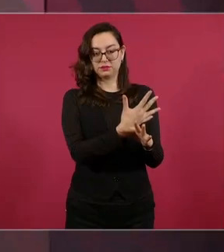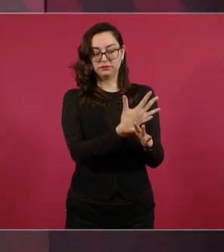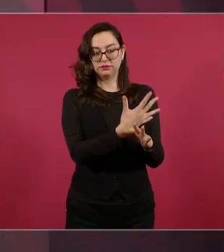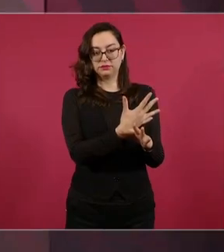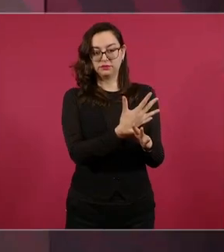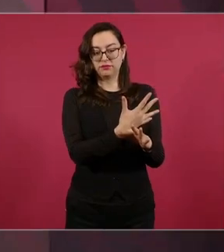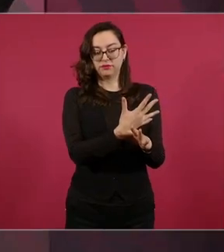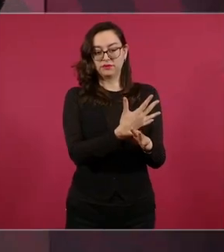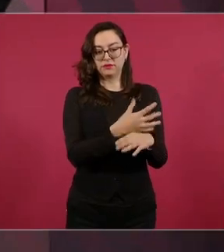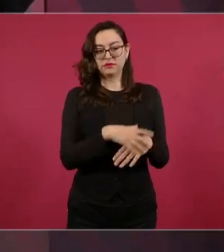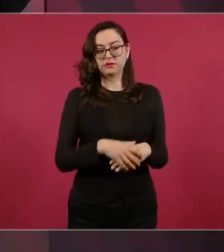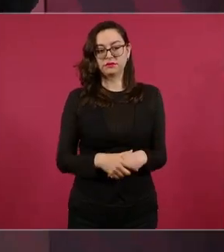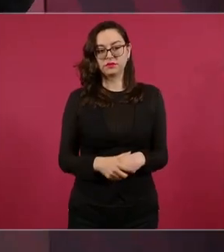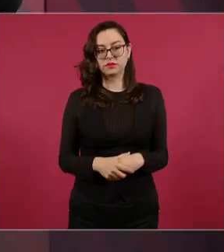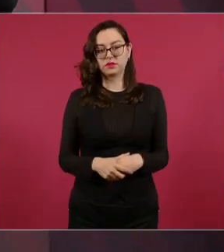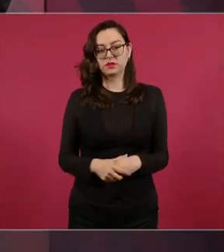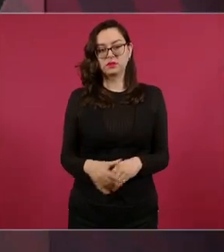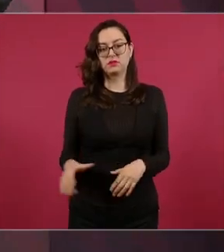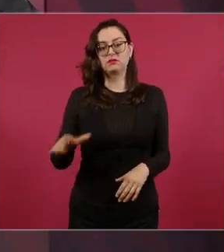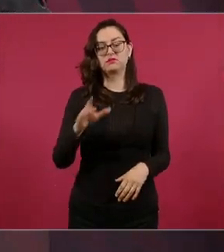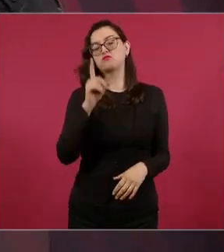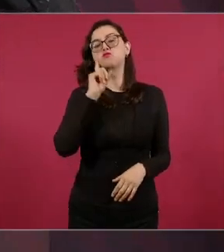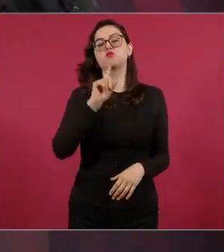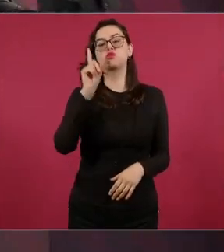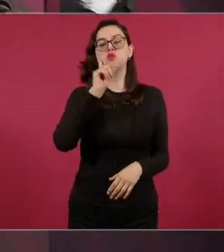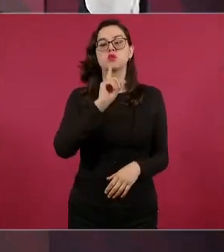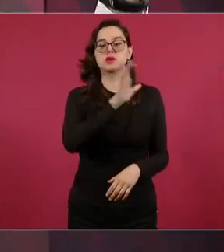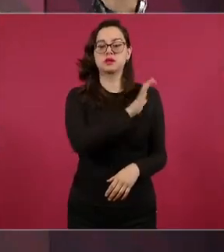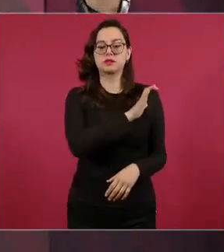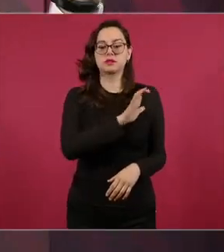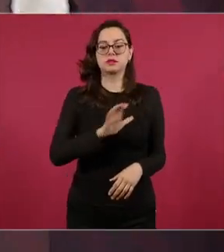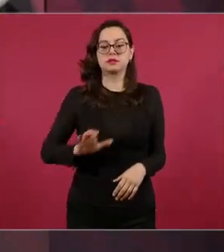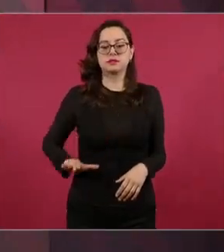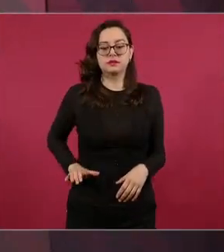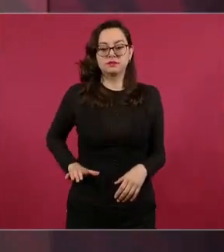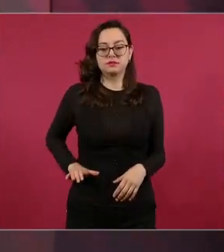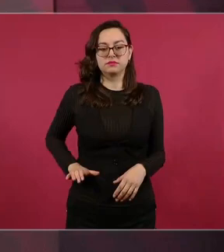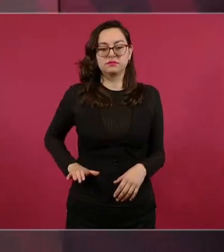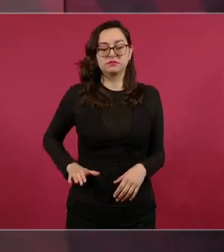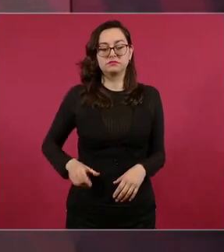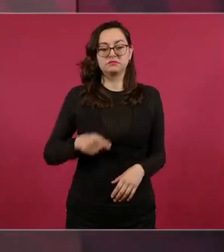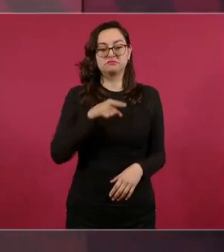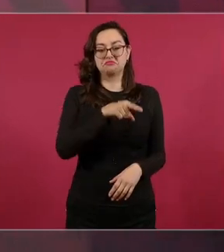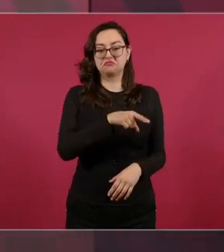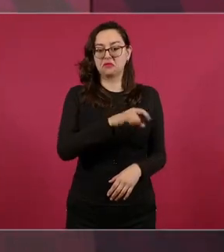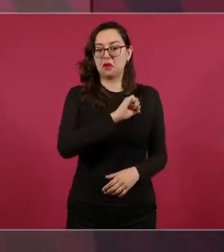de una candidata, no voy a decir de qué partido, que está creciendo así,